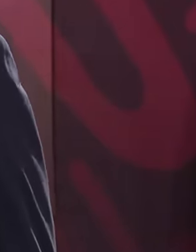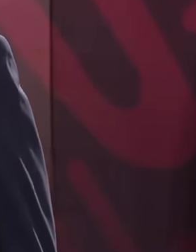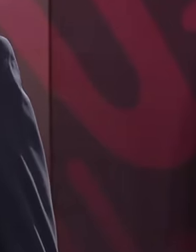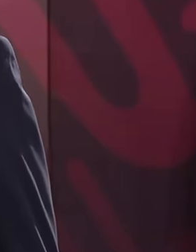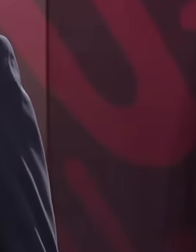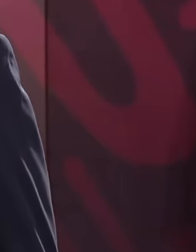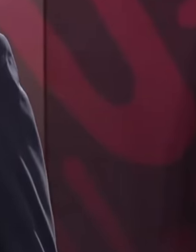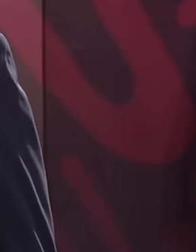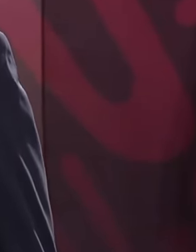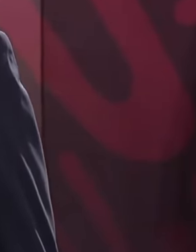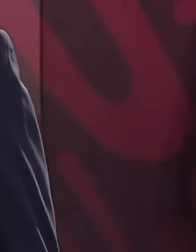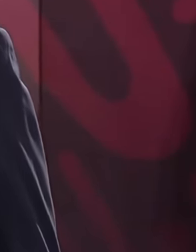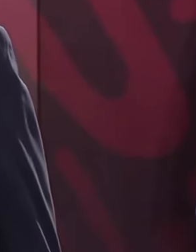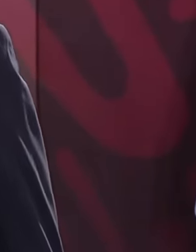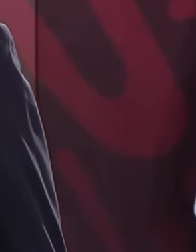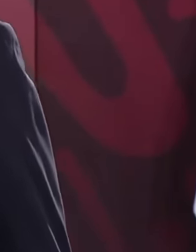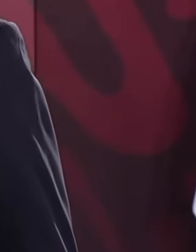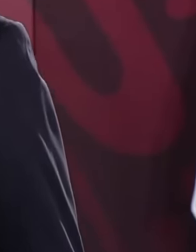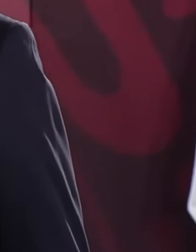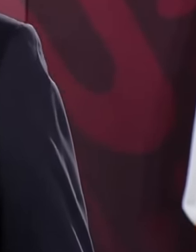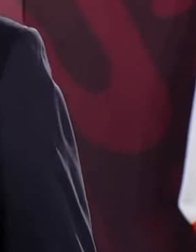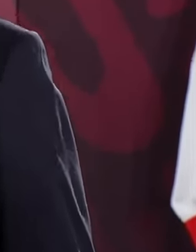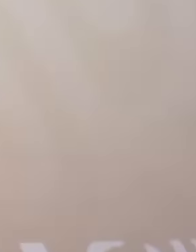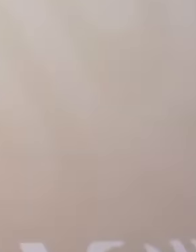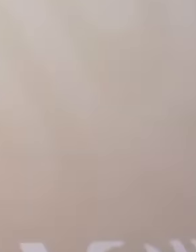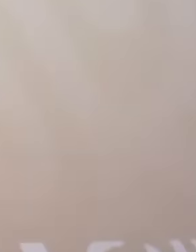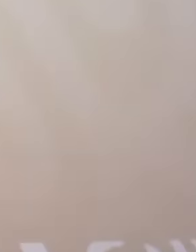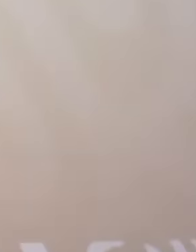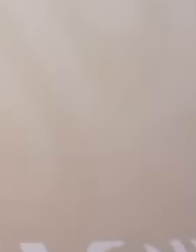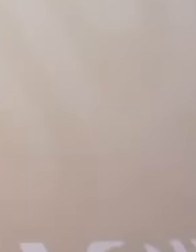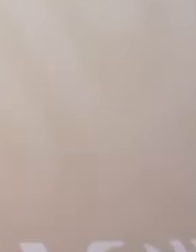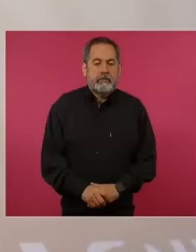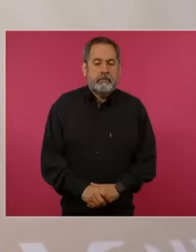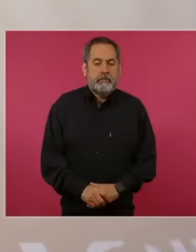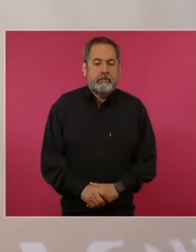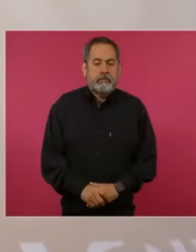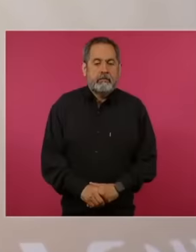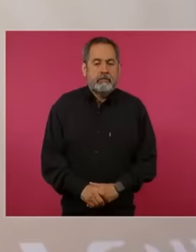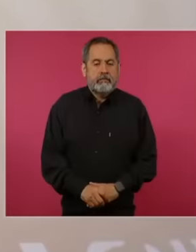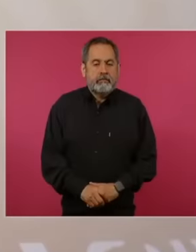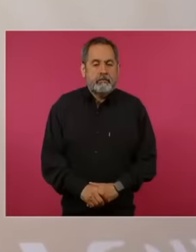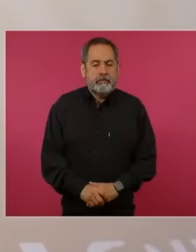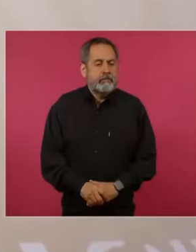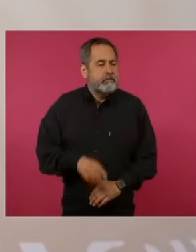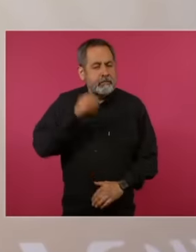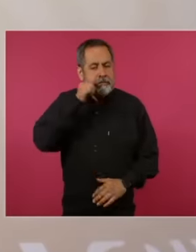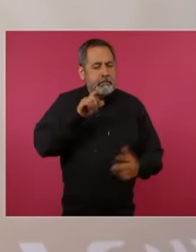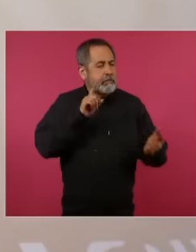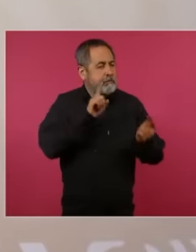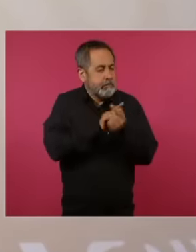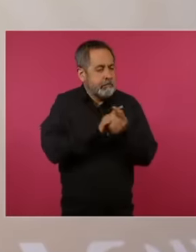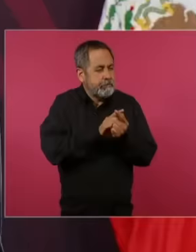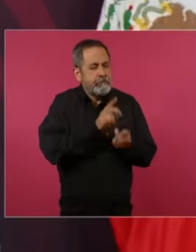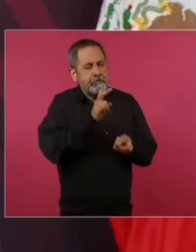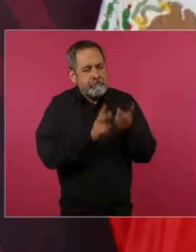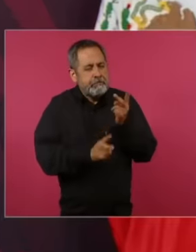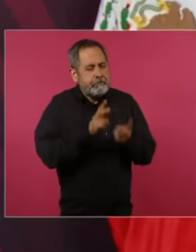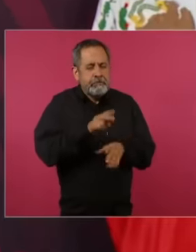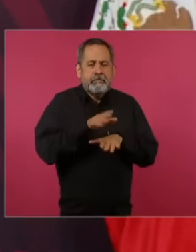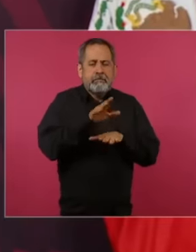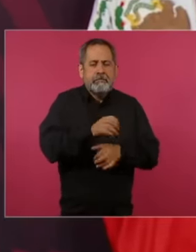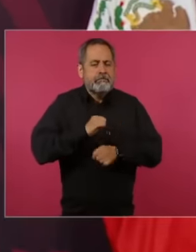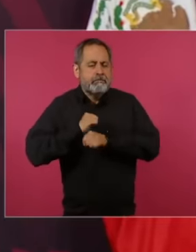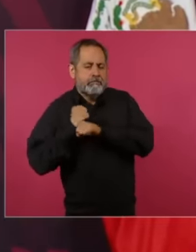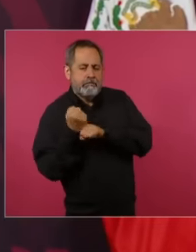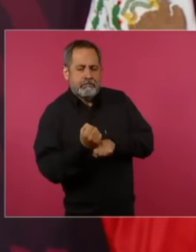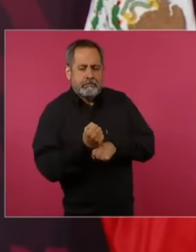Además, cada vez que nos encontramos, hablamos de béisbol, porque le